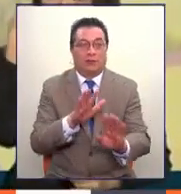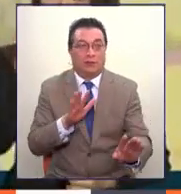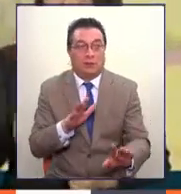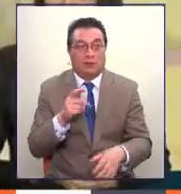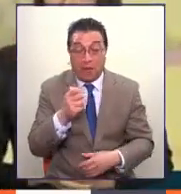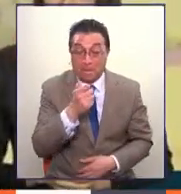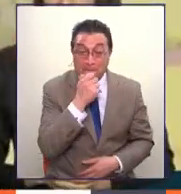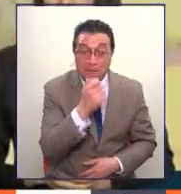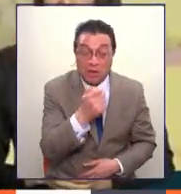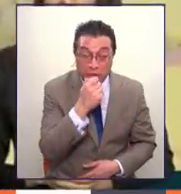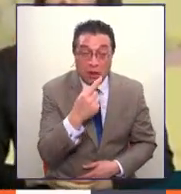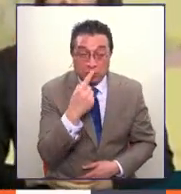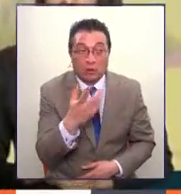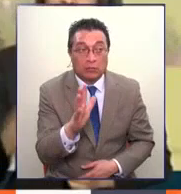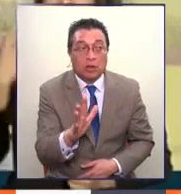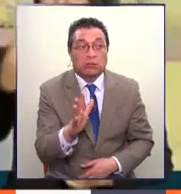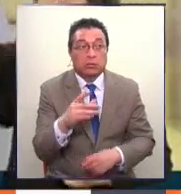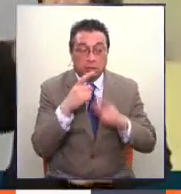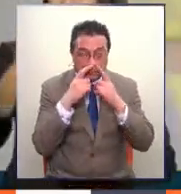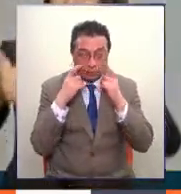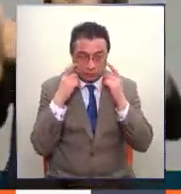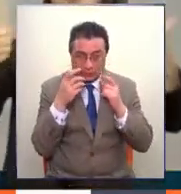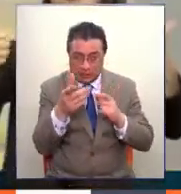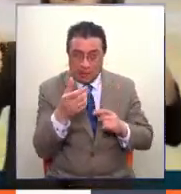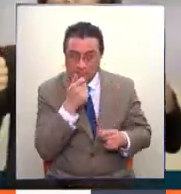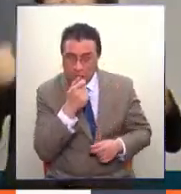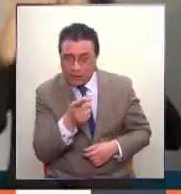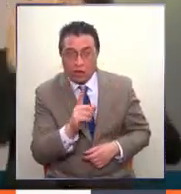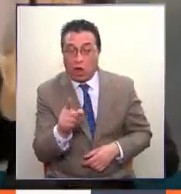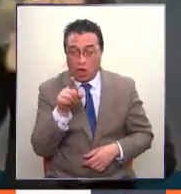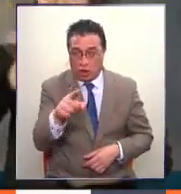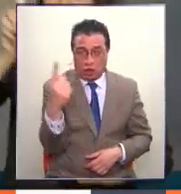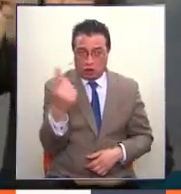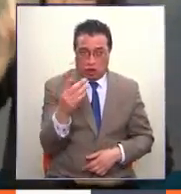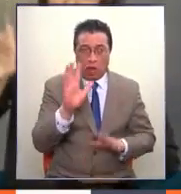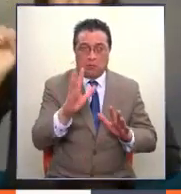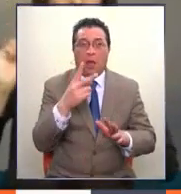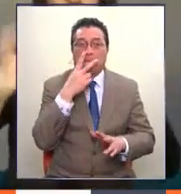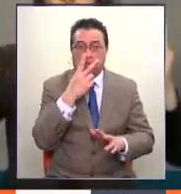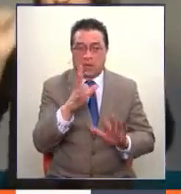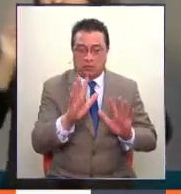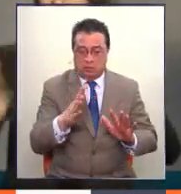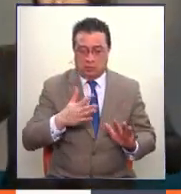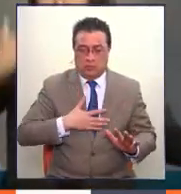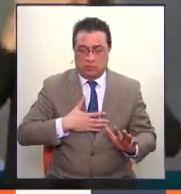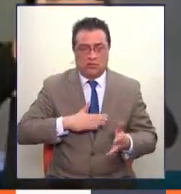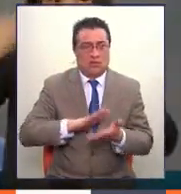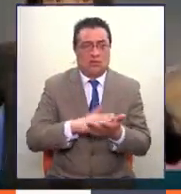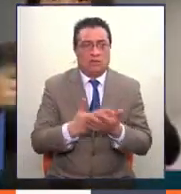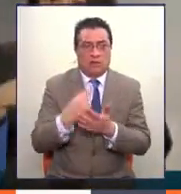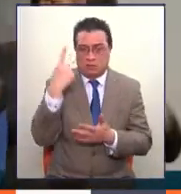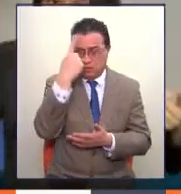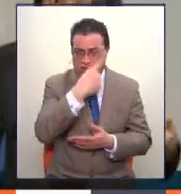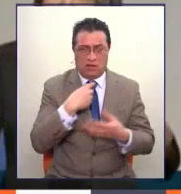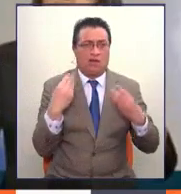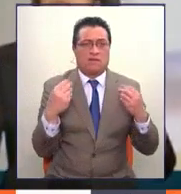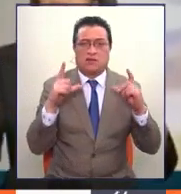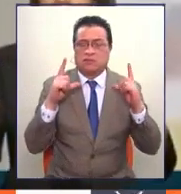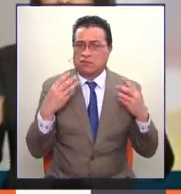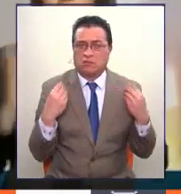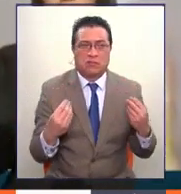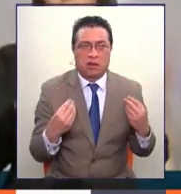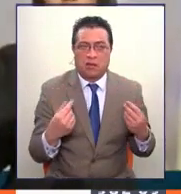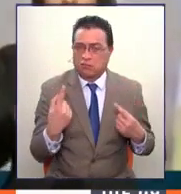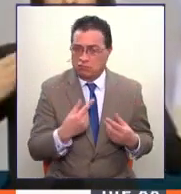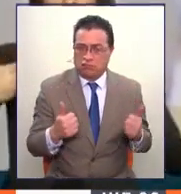periodistas los que le piden que se saque la mascarilla? No, él mismo dice como, mire, yo estoy bien, véanme la cara, me siento bien, un poco demostrando